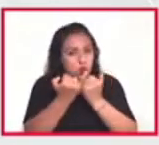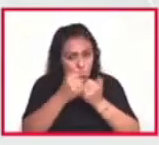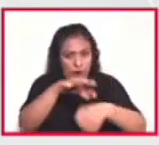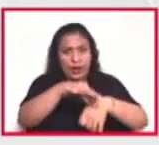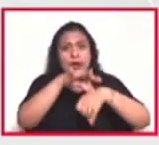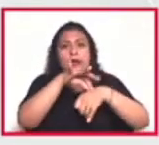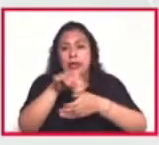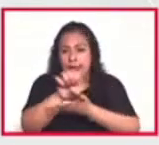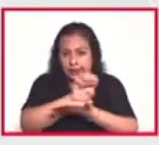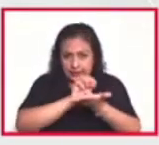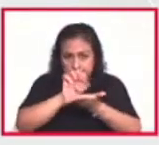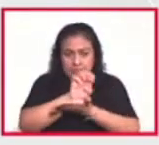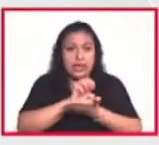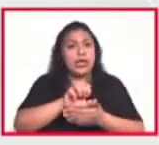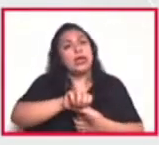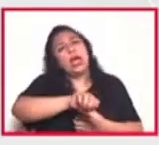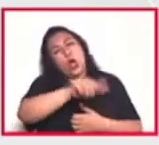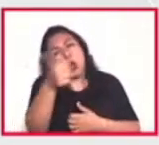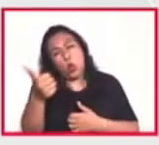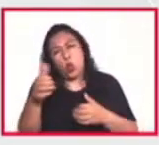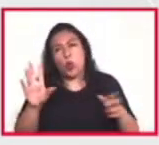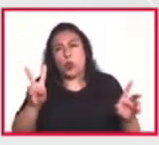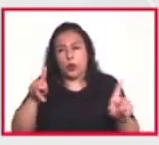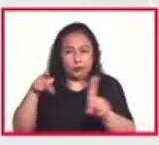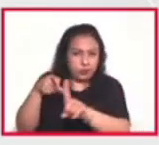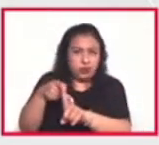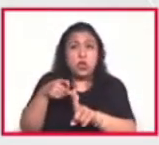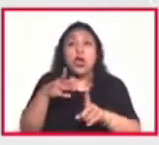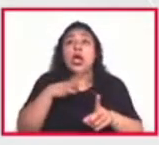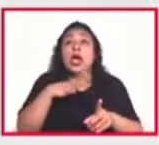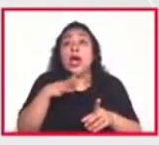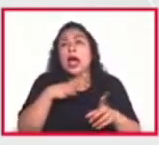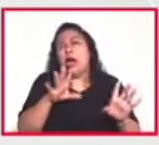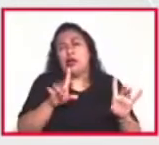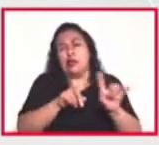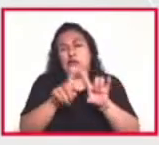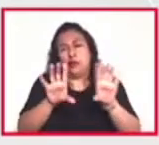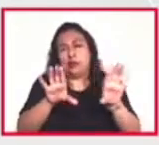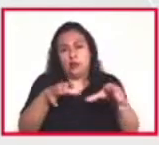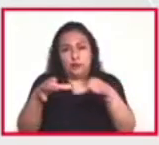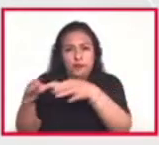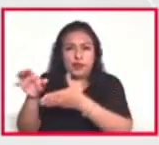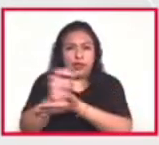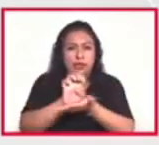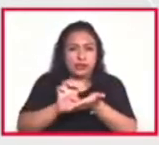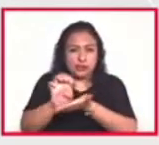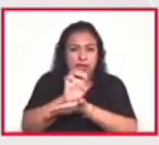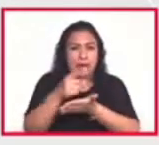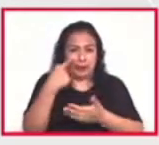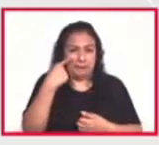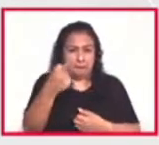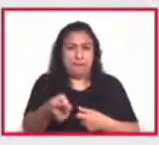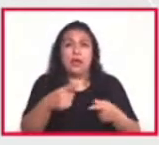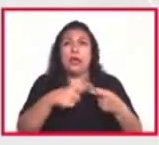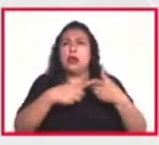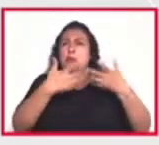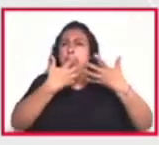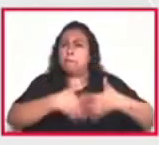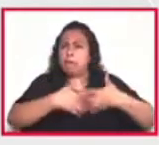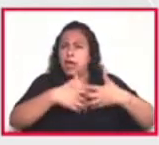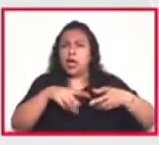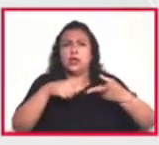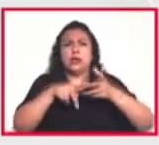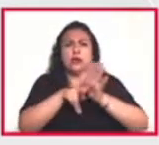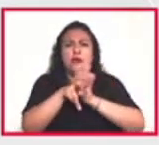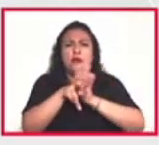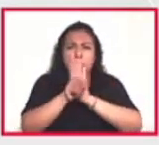escena, pero en otro ámbito, por medio de disciplinas muy diversas en el escenario. Ya van a ver máquinas, proyecciones. El Teatro